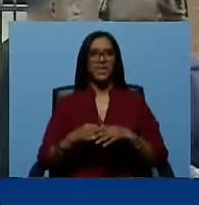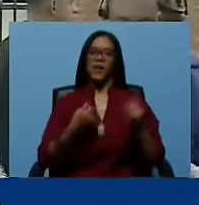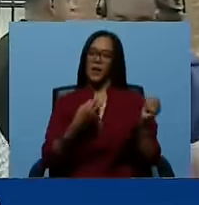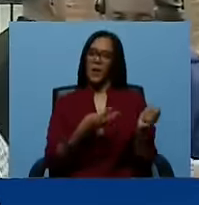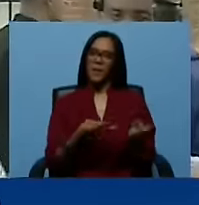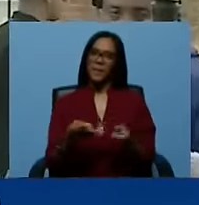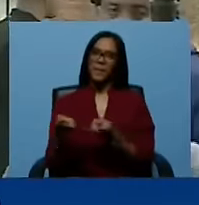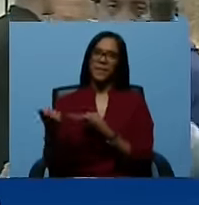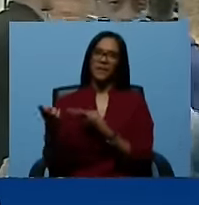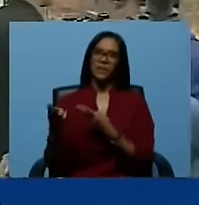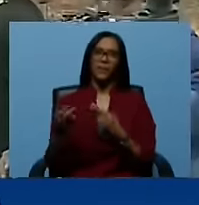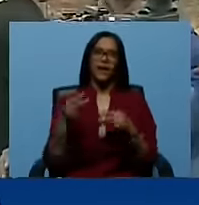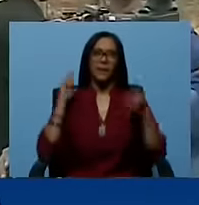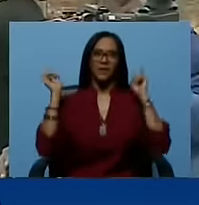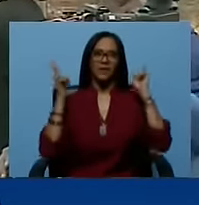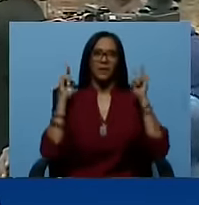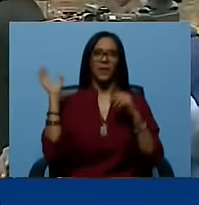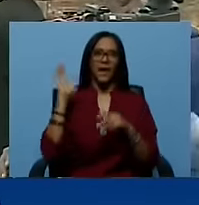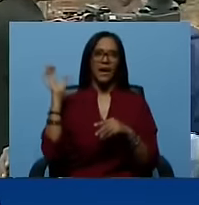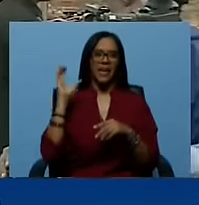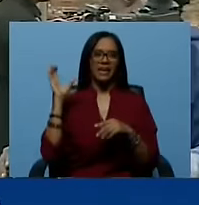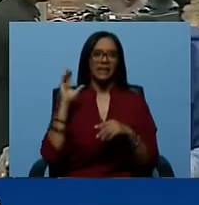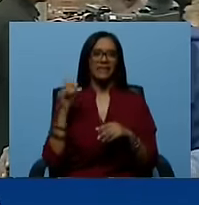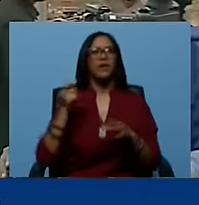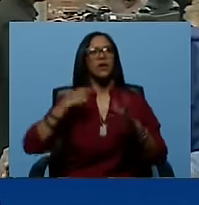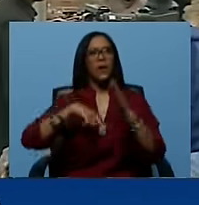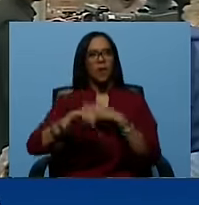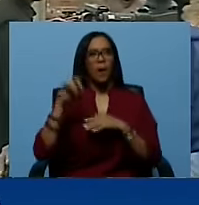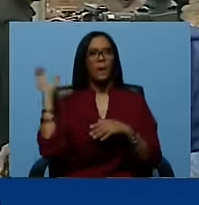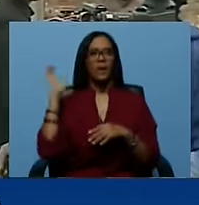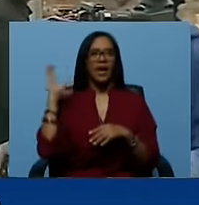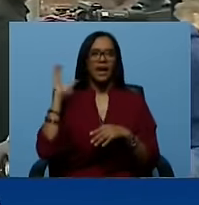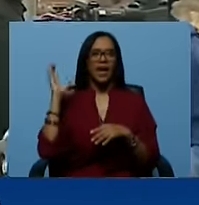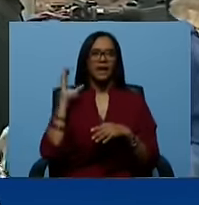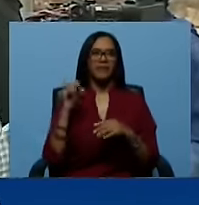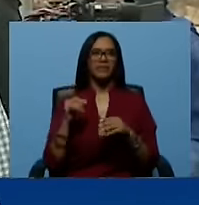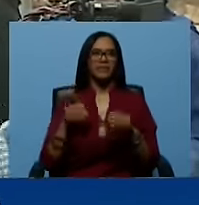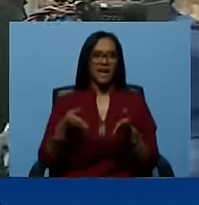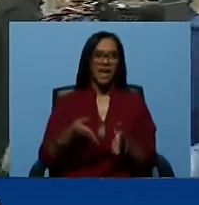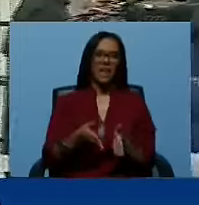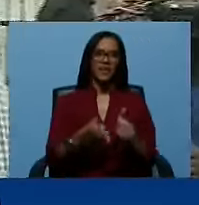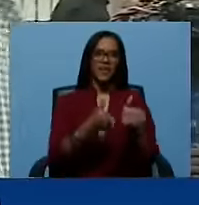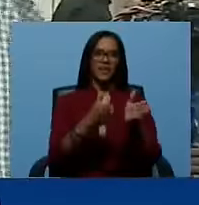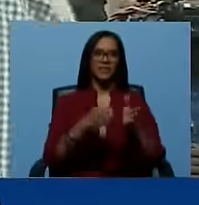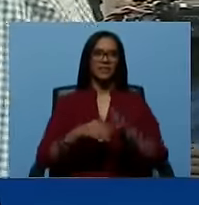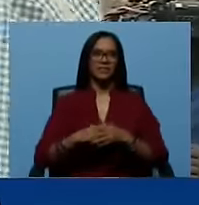a pasear por Caracas. Nos vamos por Caracas. En la vía.